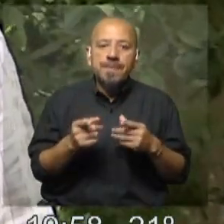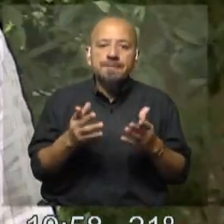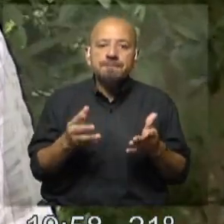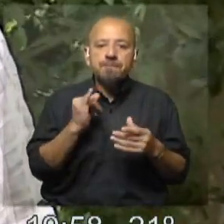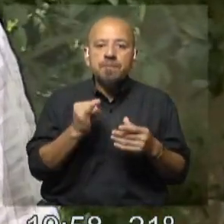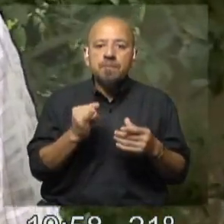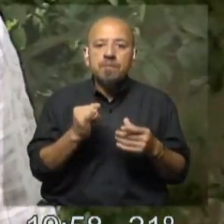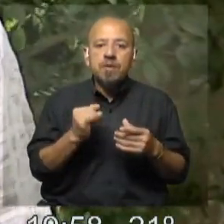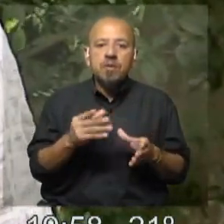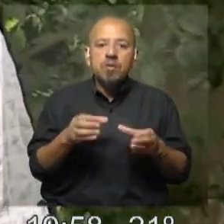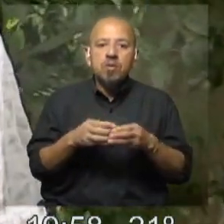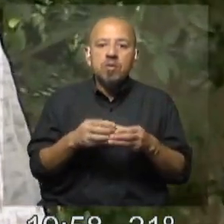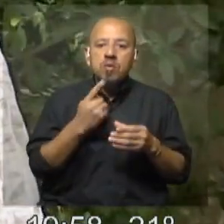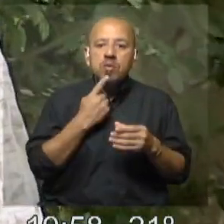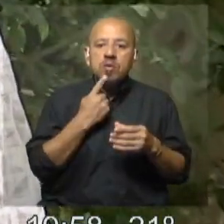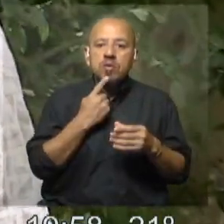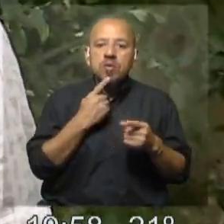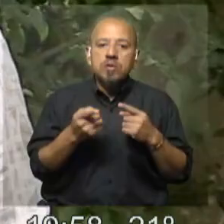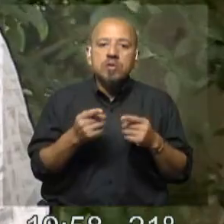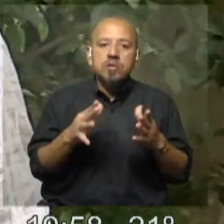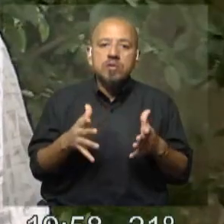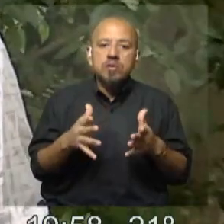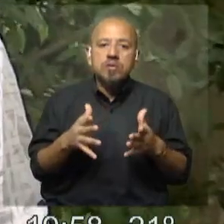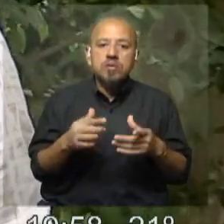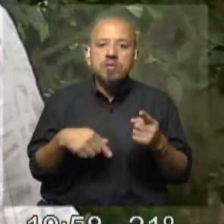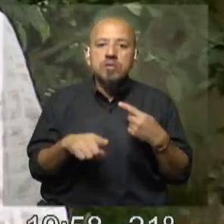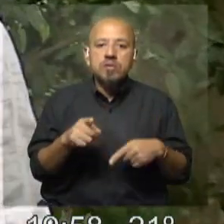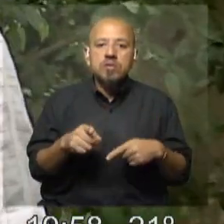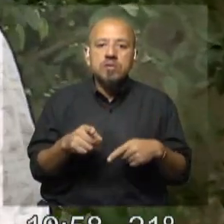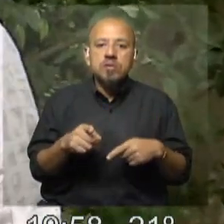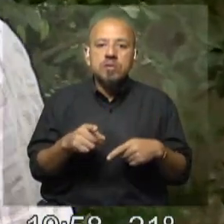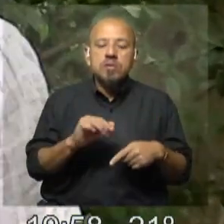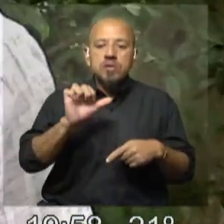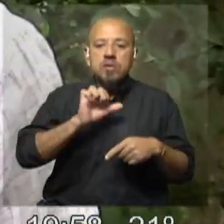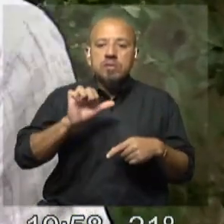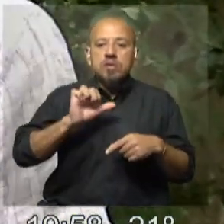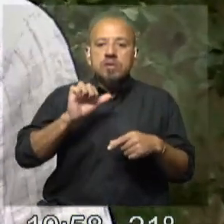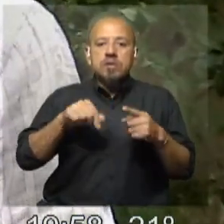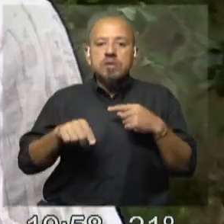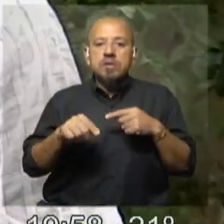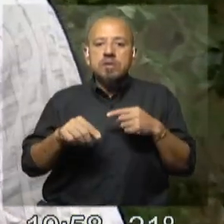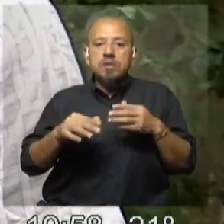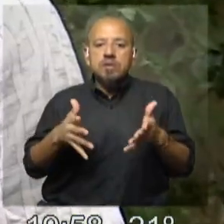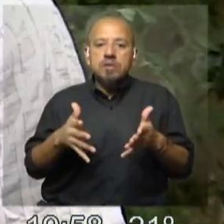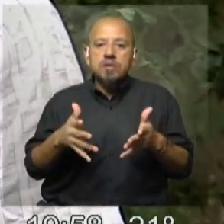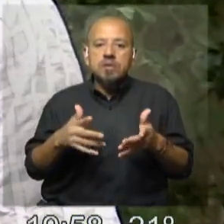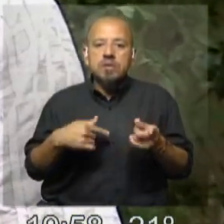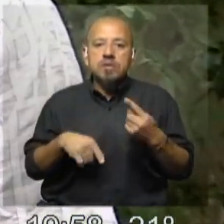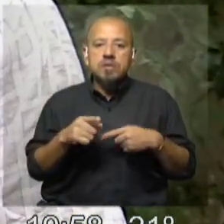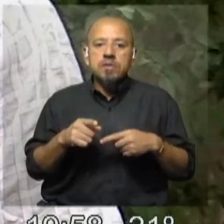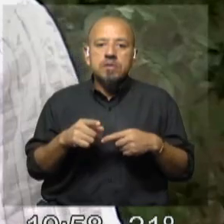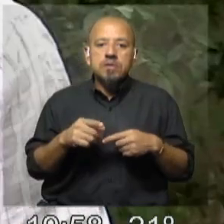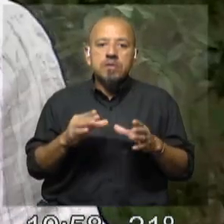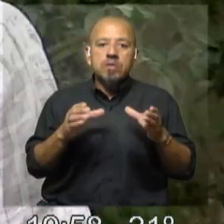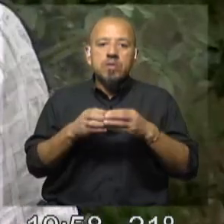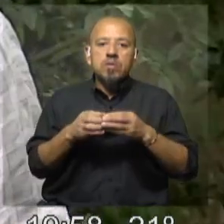los partidos de la coalición de derechas que hoy están en el gobierno, más las cámaras empresariales, sí lo utilizaron para una cuestión de política